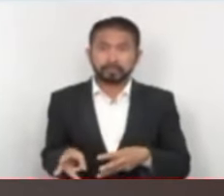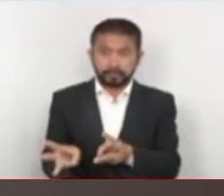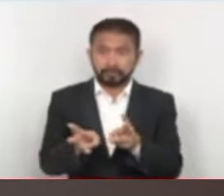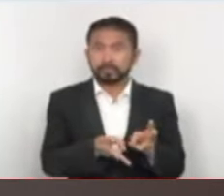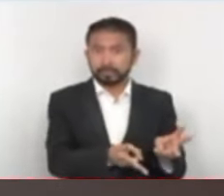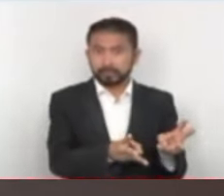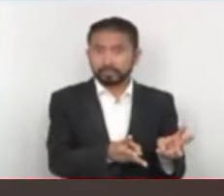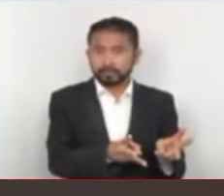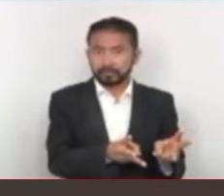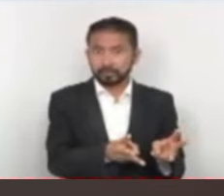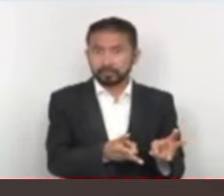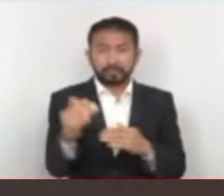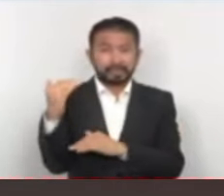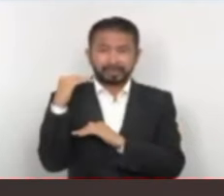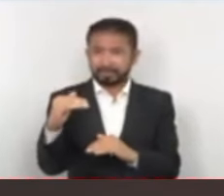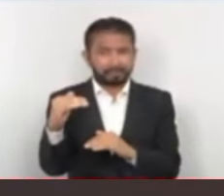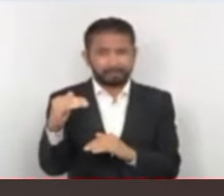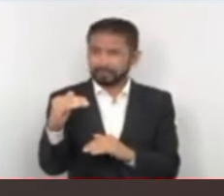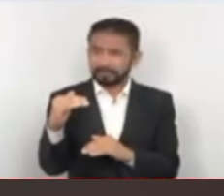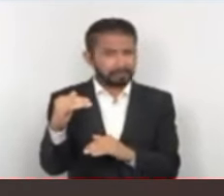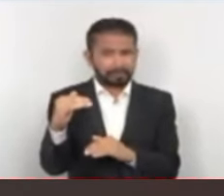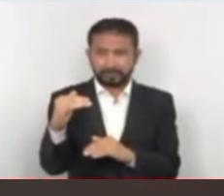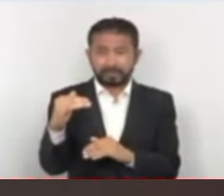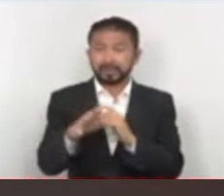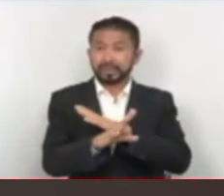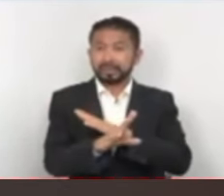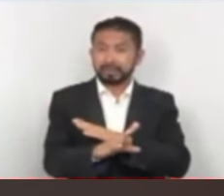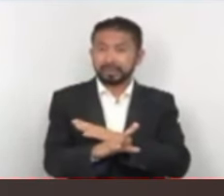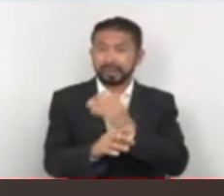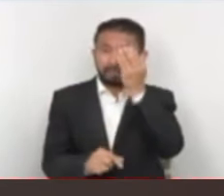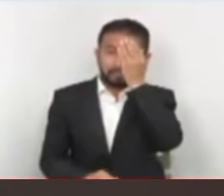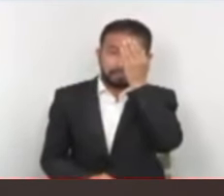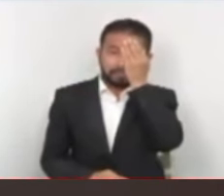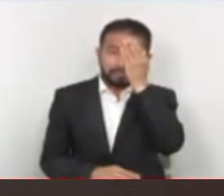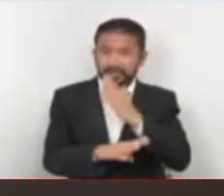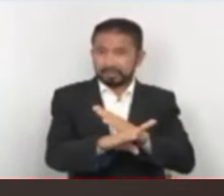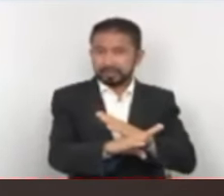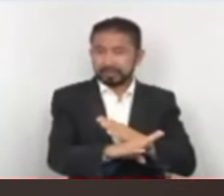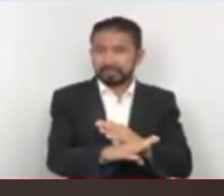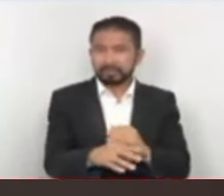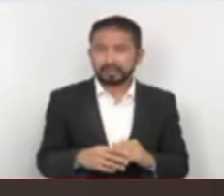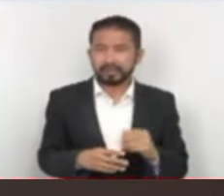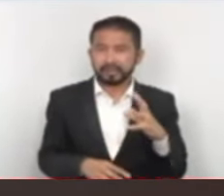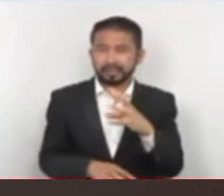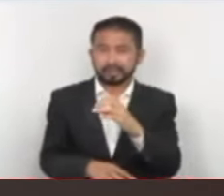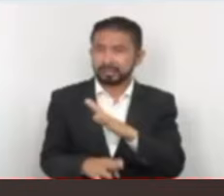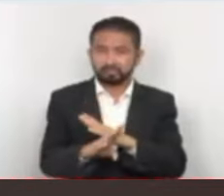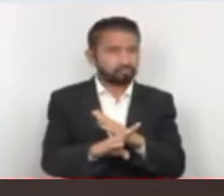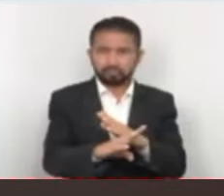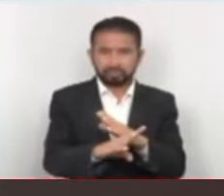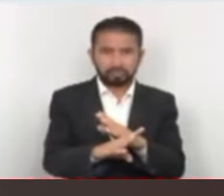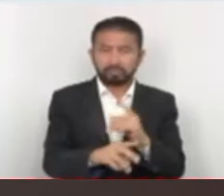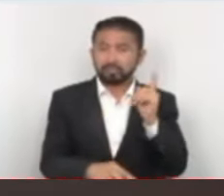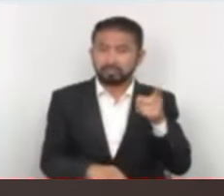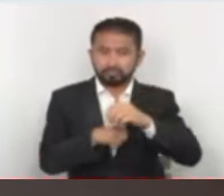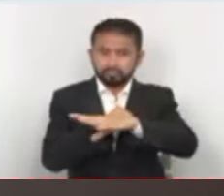métodos de restricción, creo que se evita el fraude y sobre todo también fomentar ese